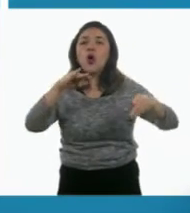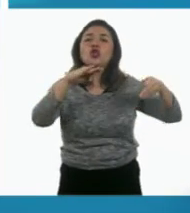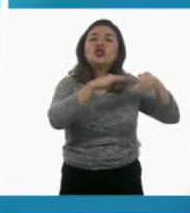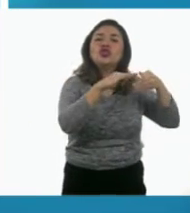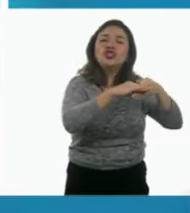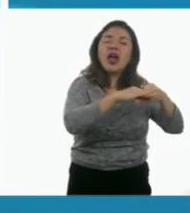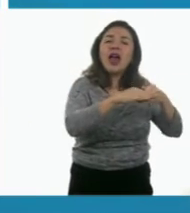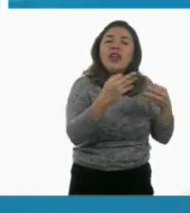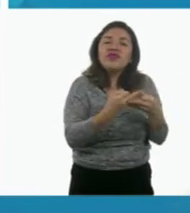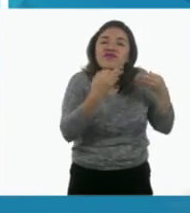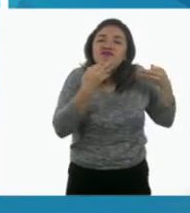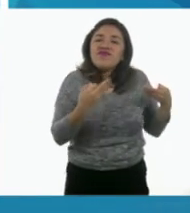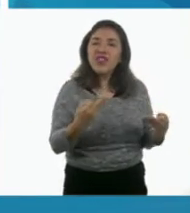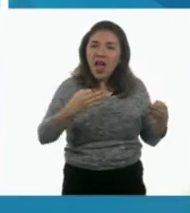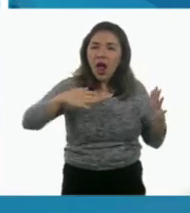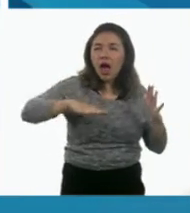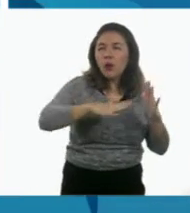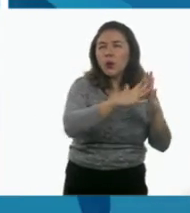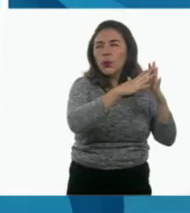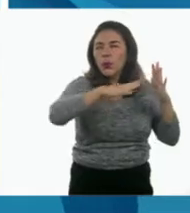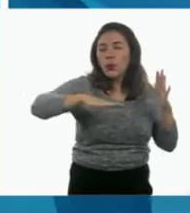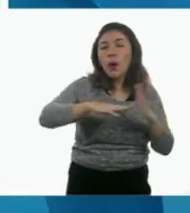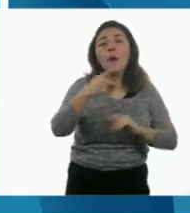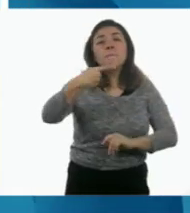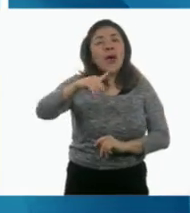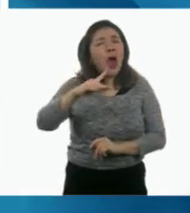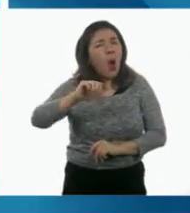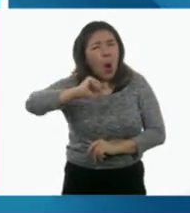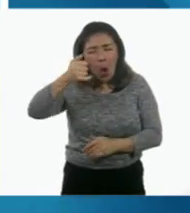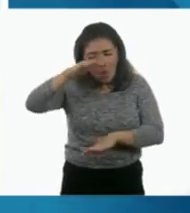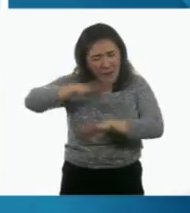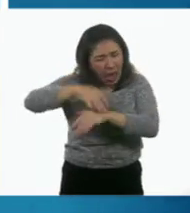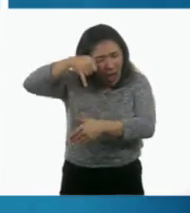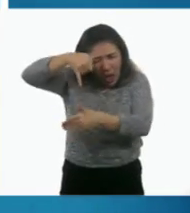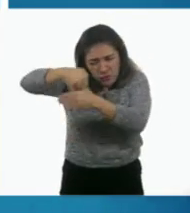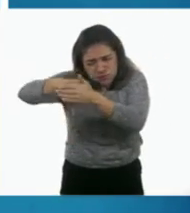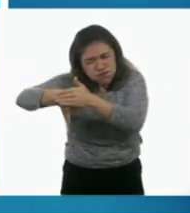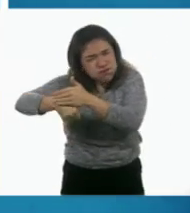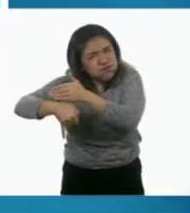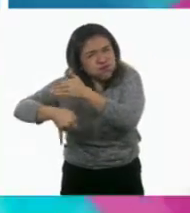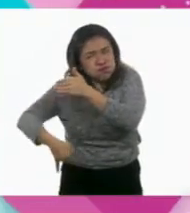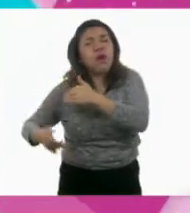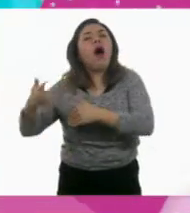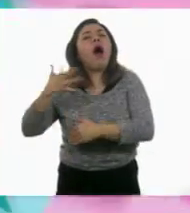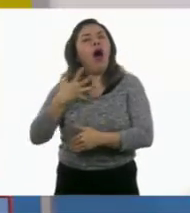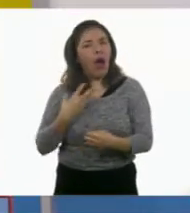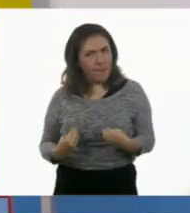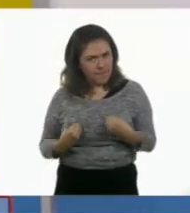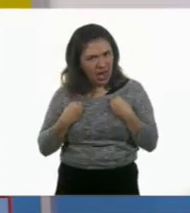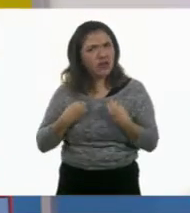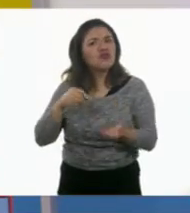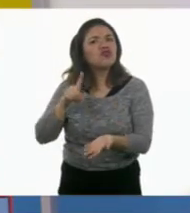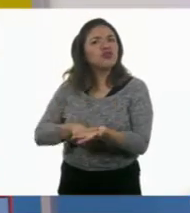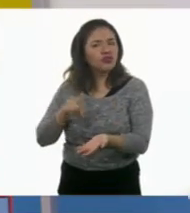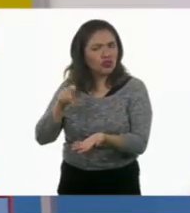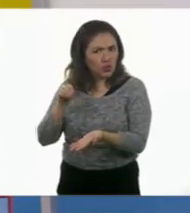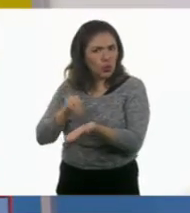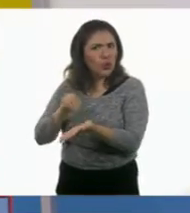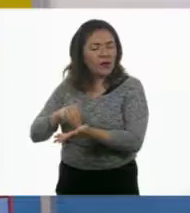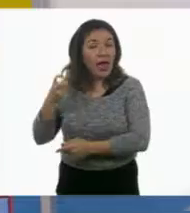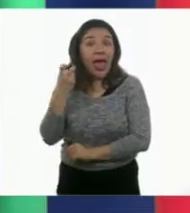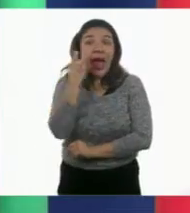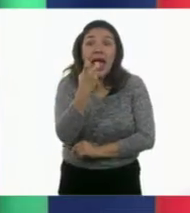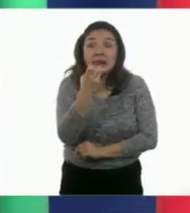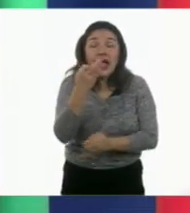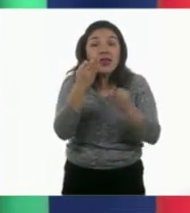costeras, pero existe vida hasta en lo más hondo del océano. Esa información es